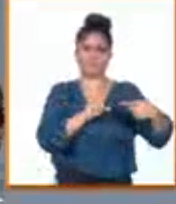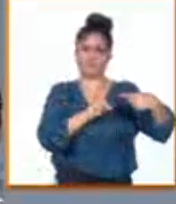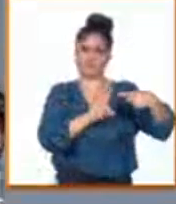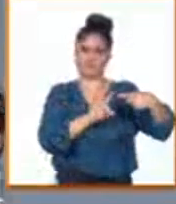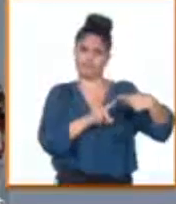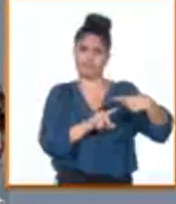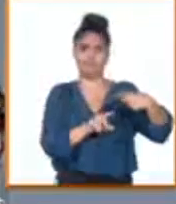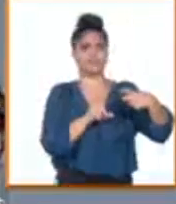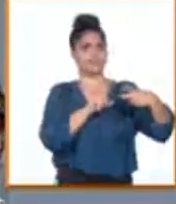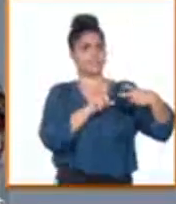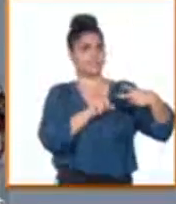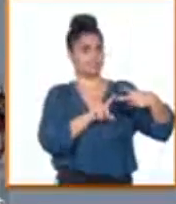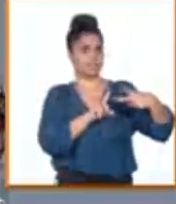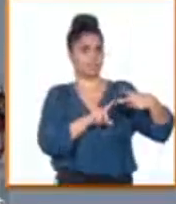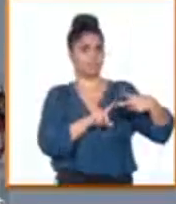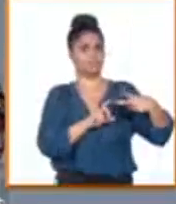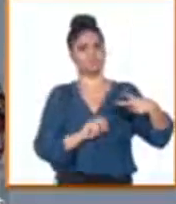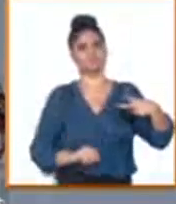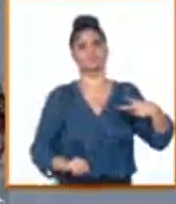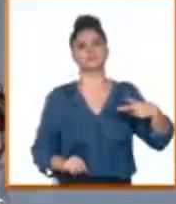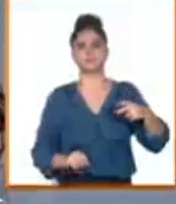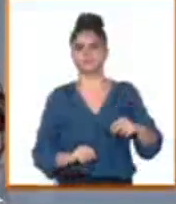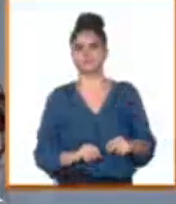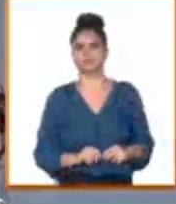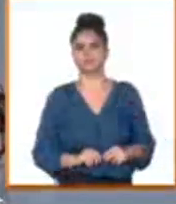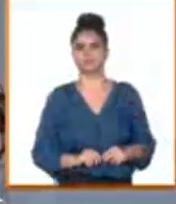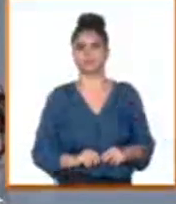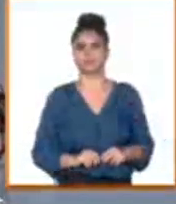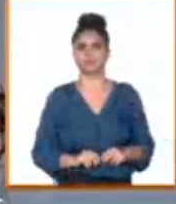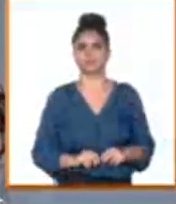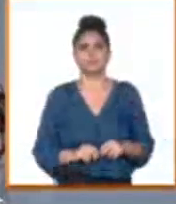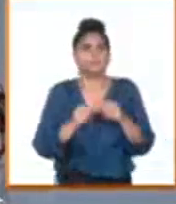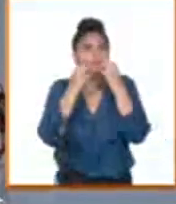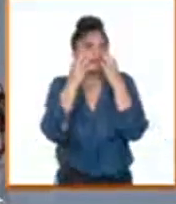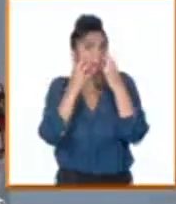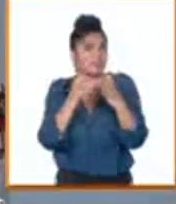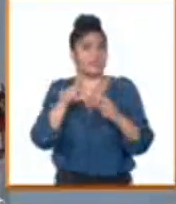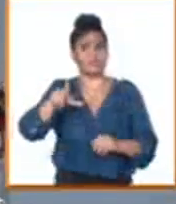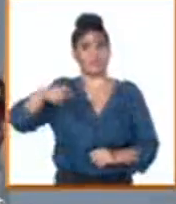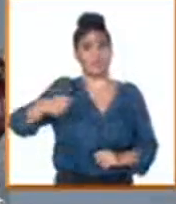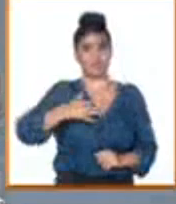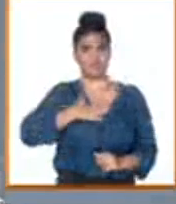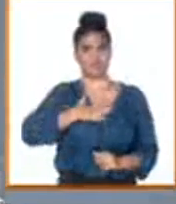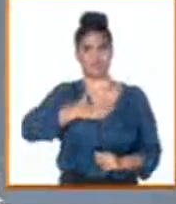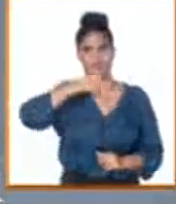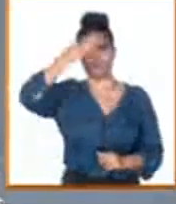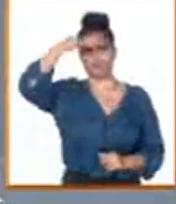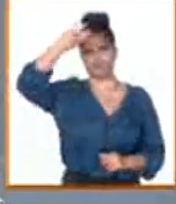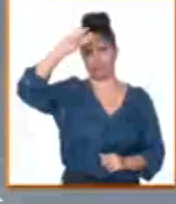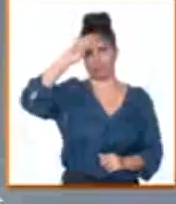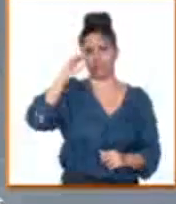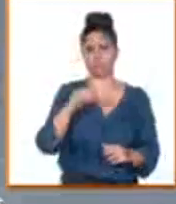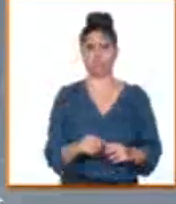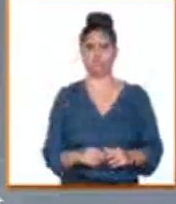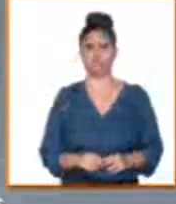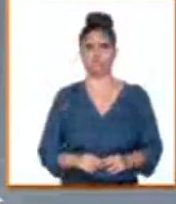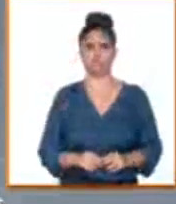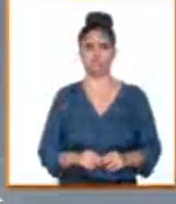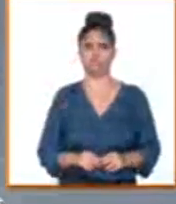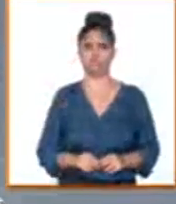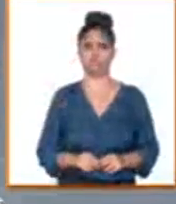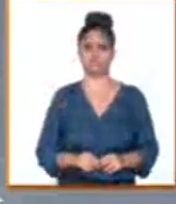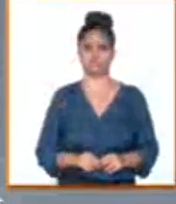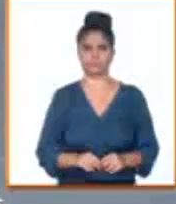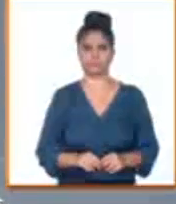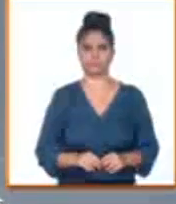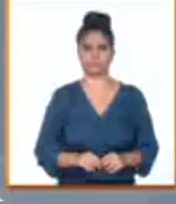La segunda cosa que quiero apuntar es que si valor tiene esta ley para Cuba es, en de todas las cosas, bueno, primero es subrayar el